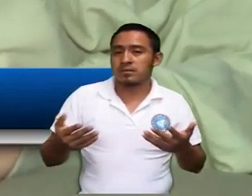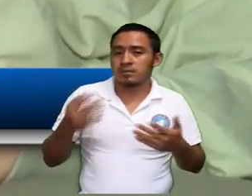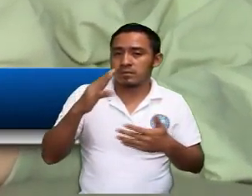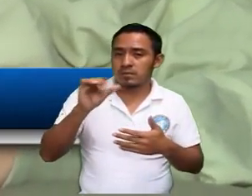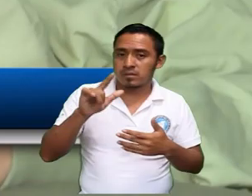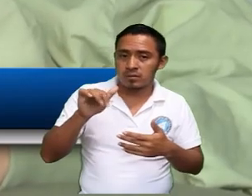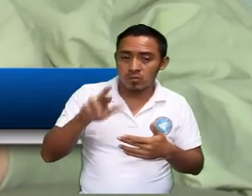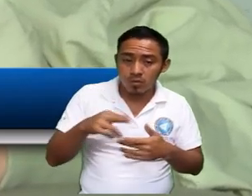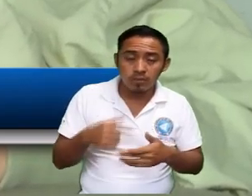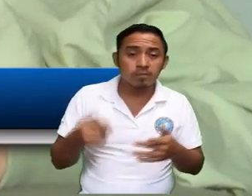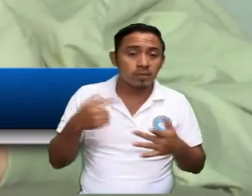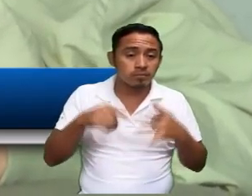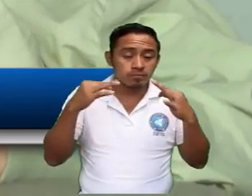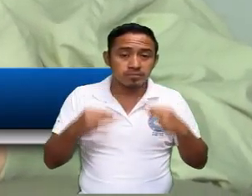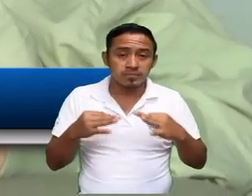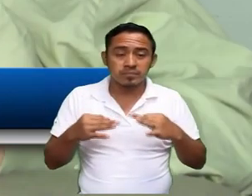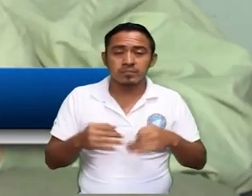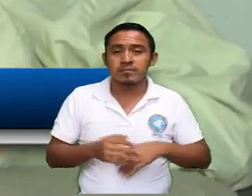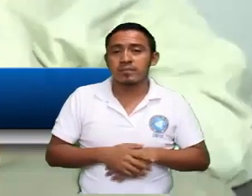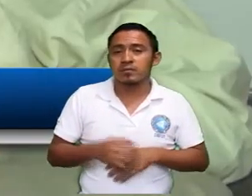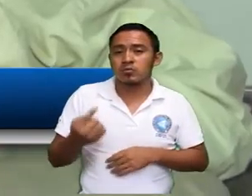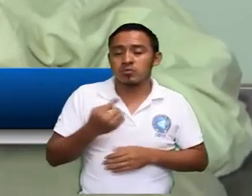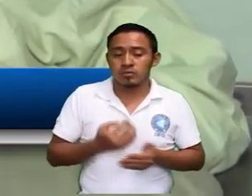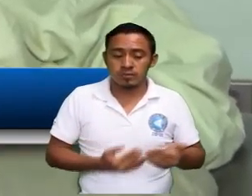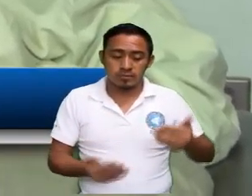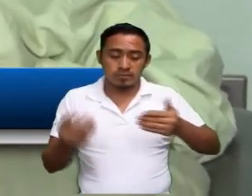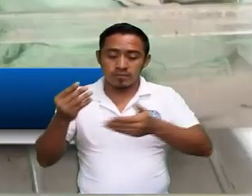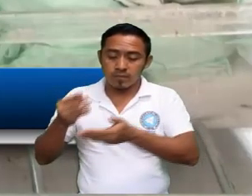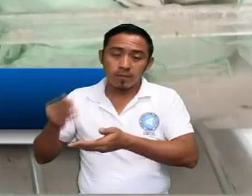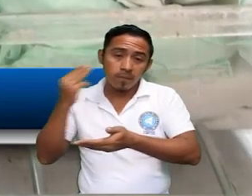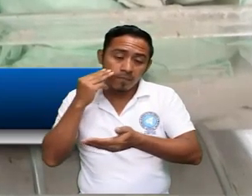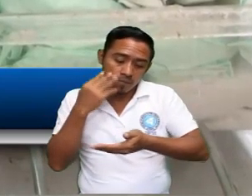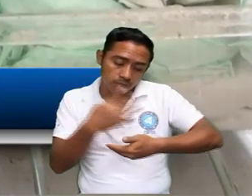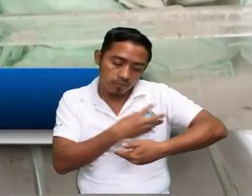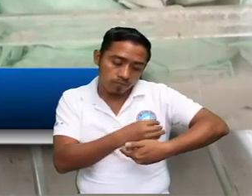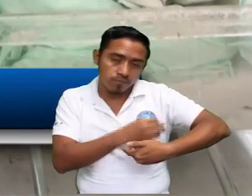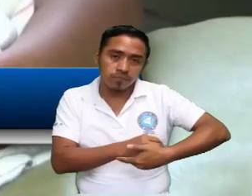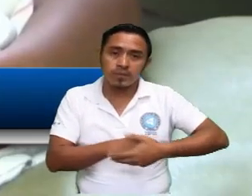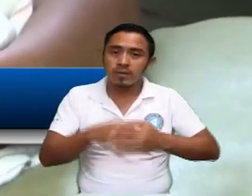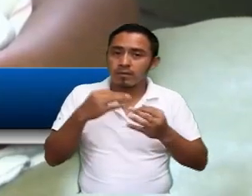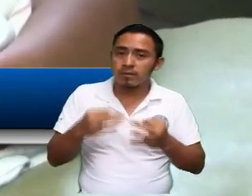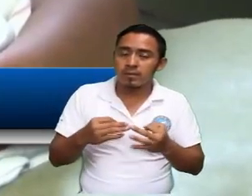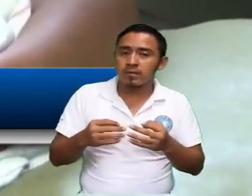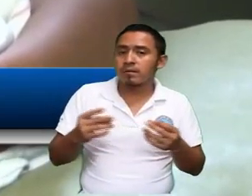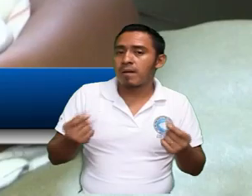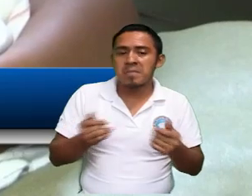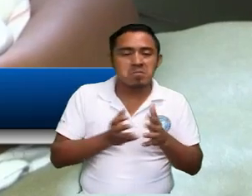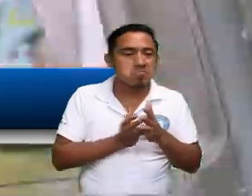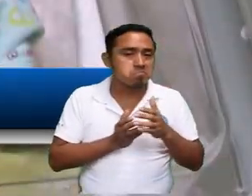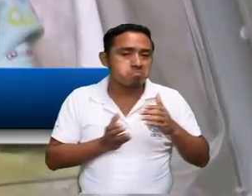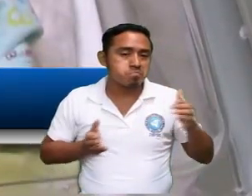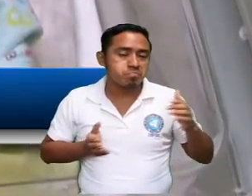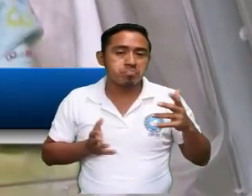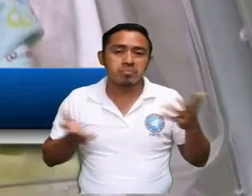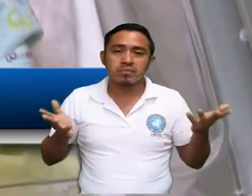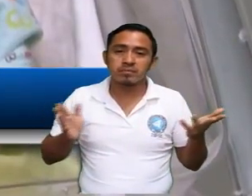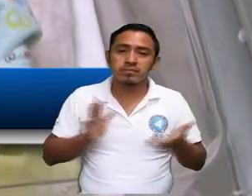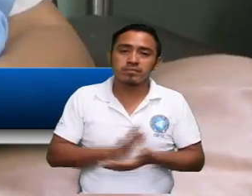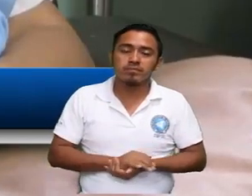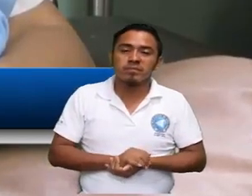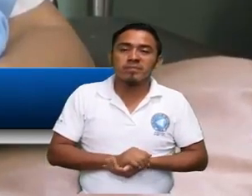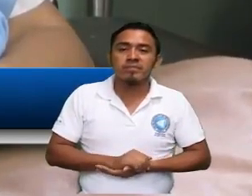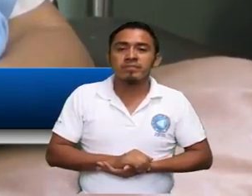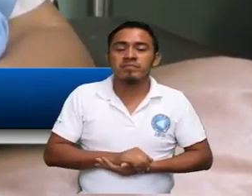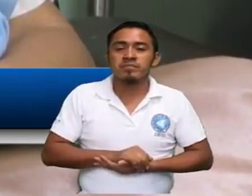seguridad al niño. Y si nosotros eso lo complementamos con la leche de su madre, entonces vemos los resultados que son muy